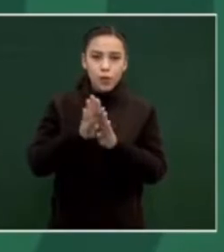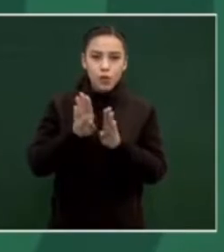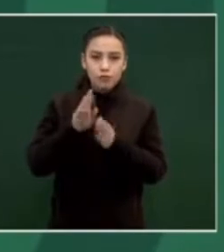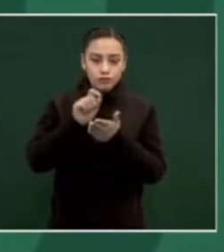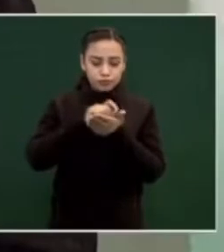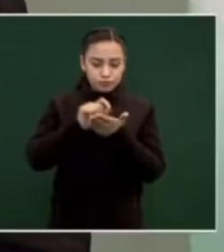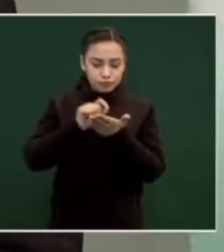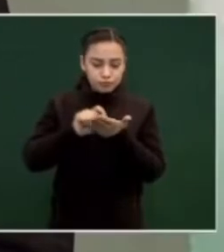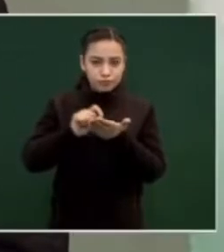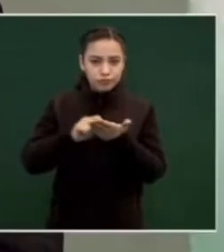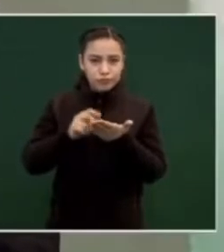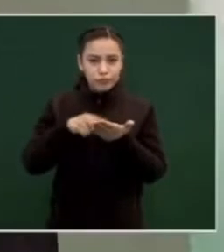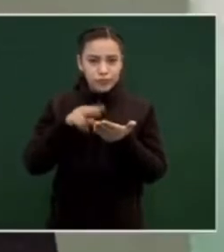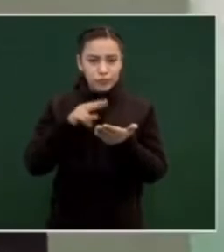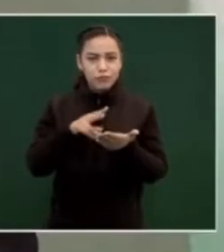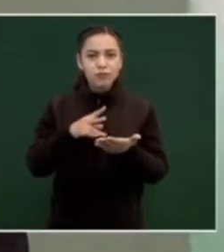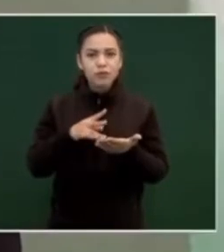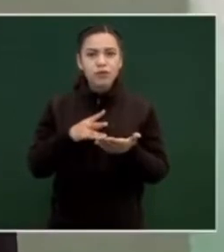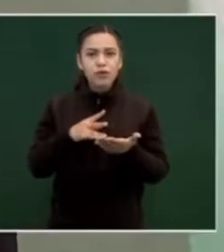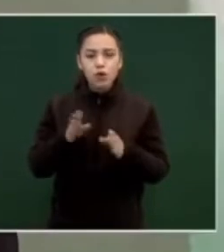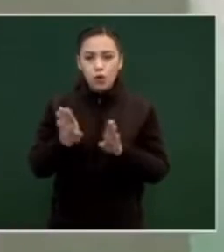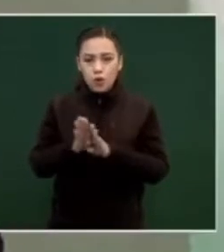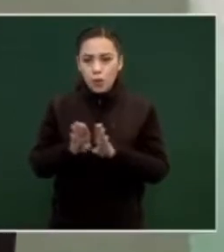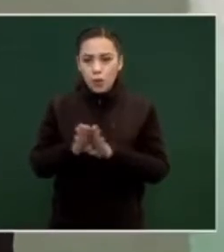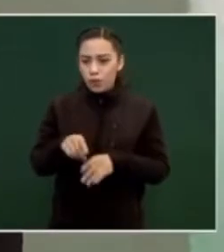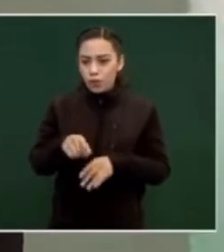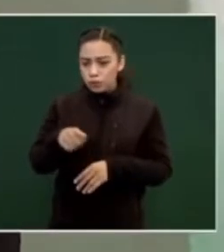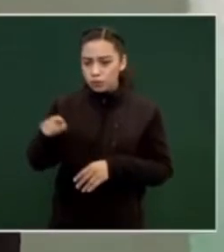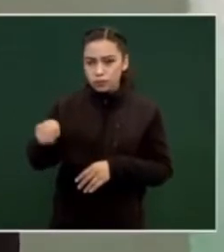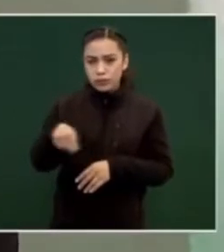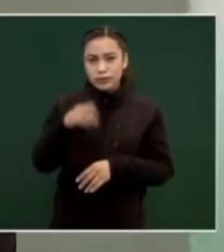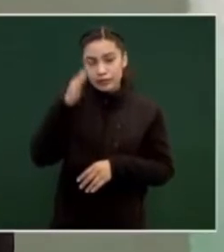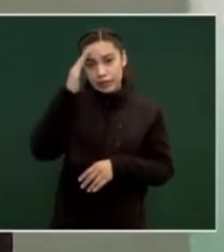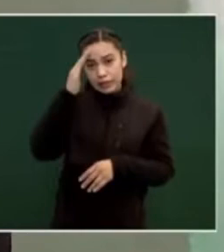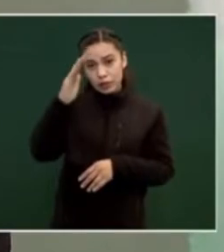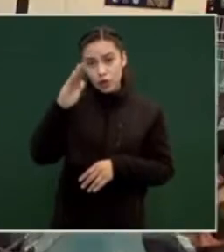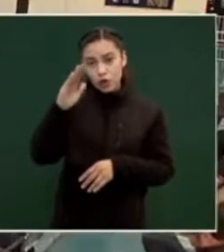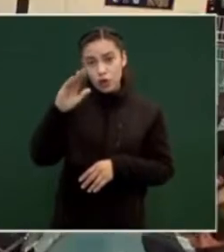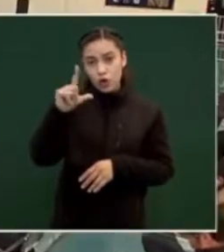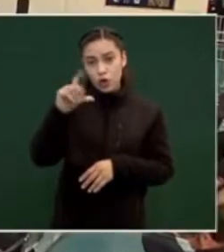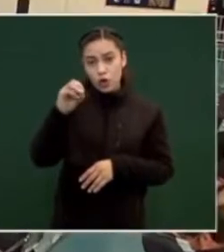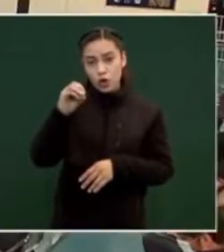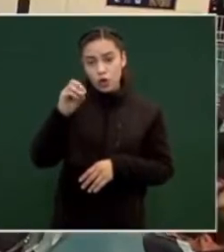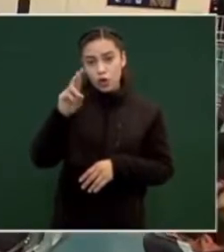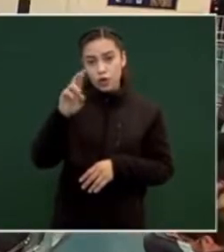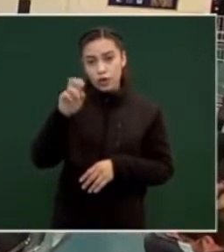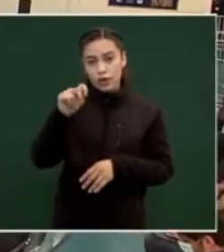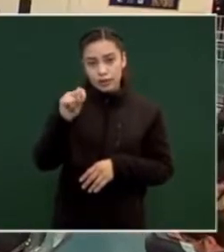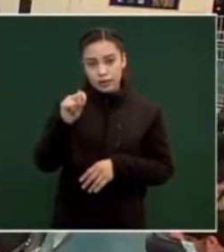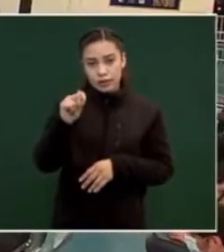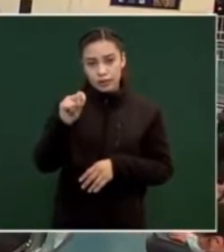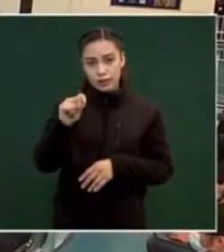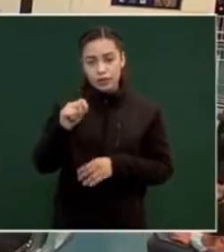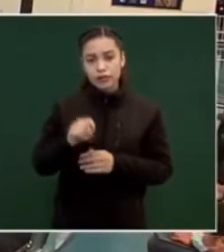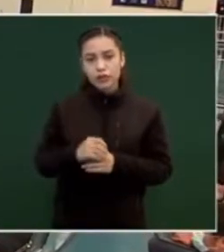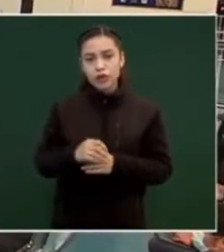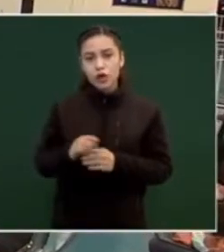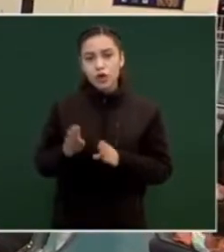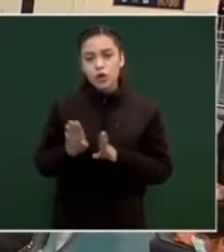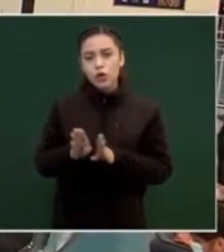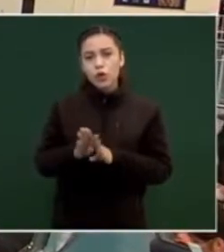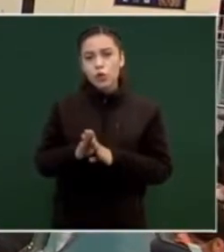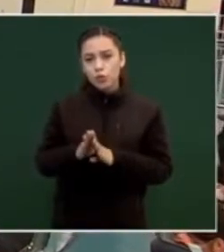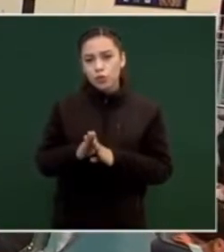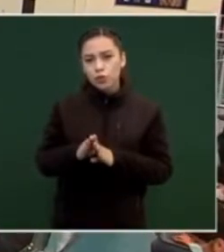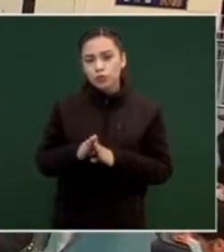aunque autoridad moral señores de mola este me